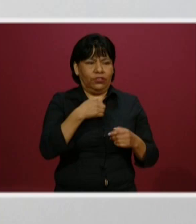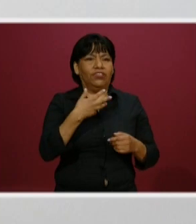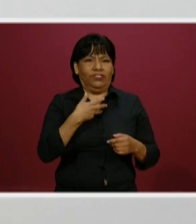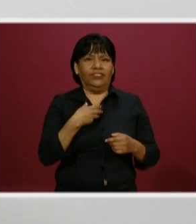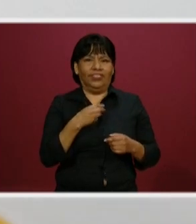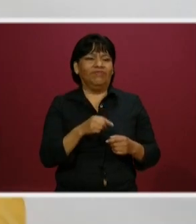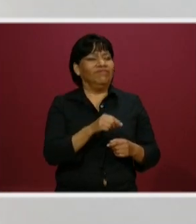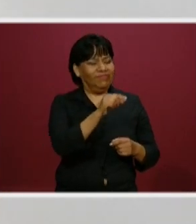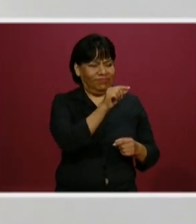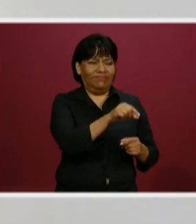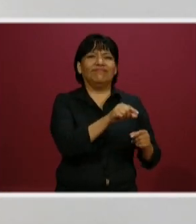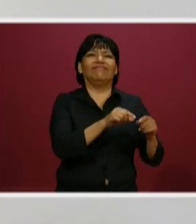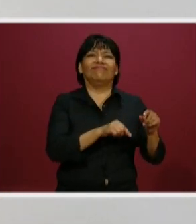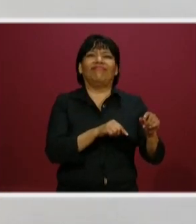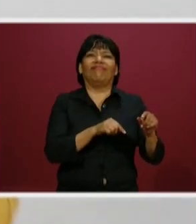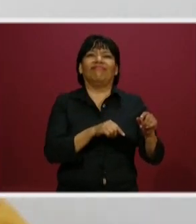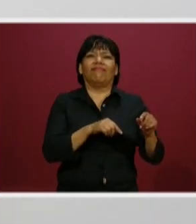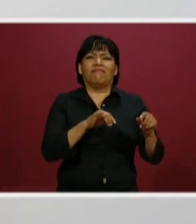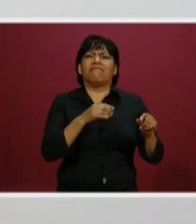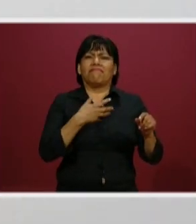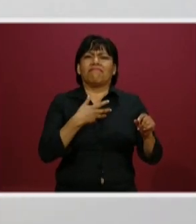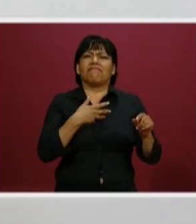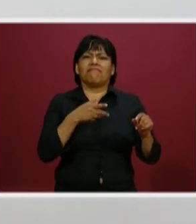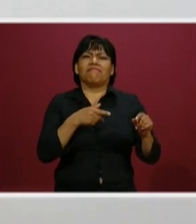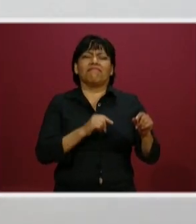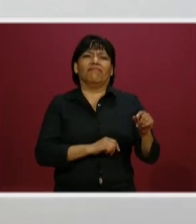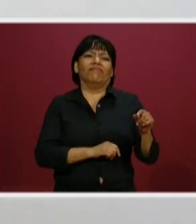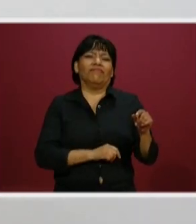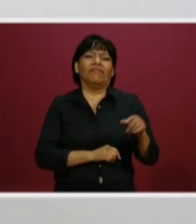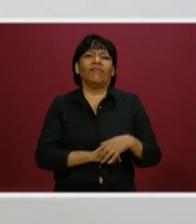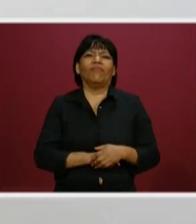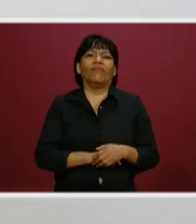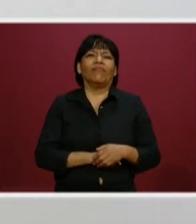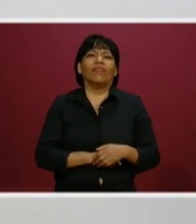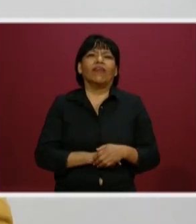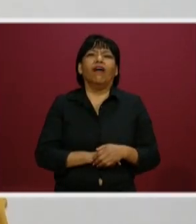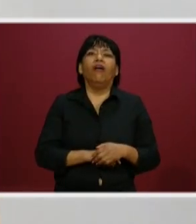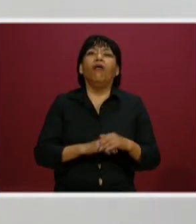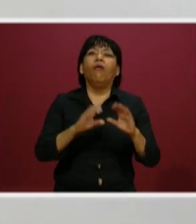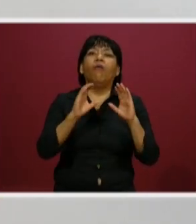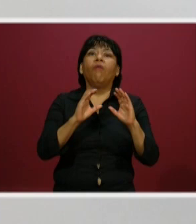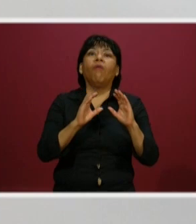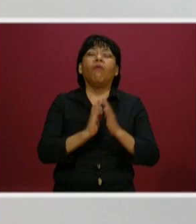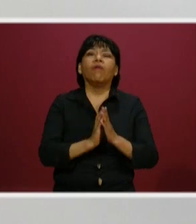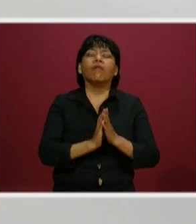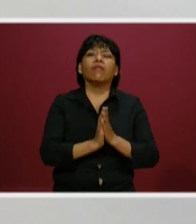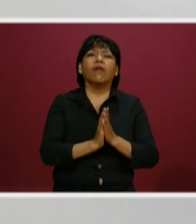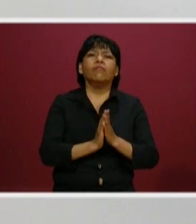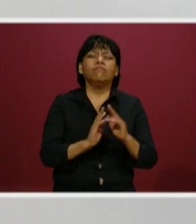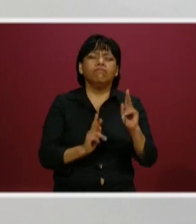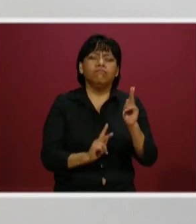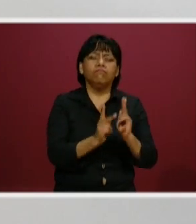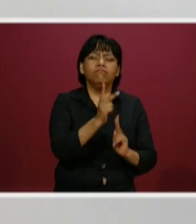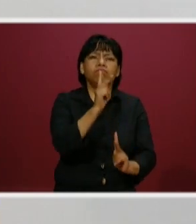si es que lo tienes en tu plantilla cuida las plantas